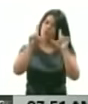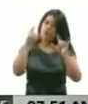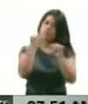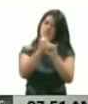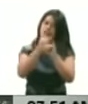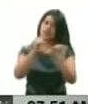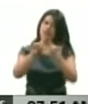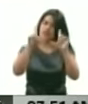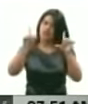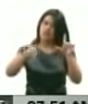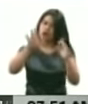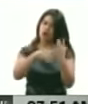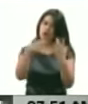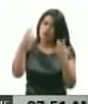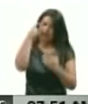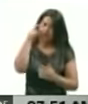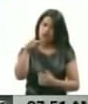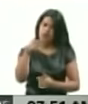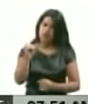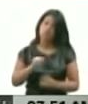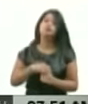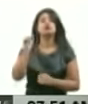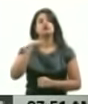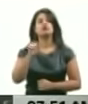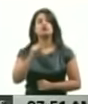el cronograma. Está activa. El cronograma